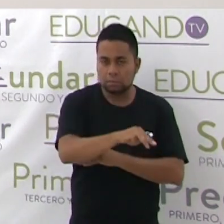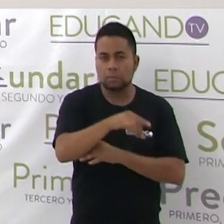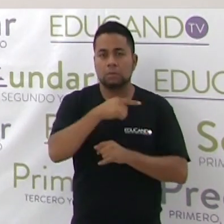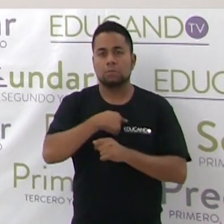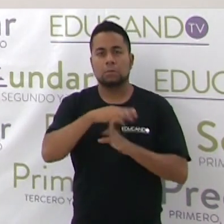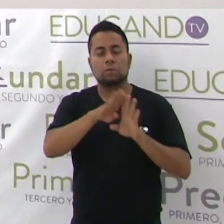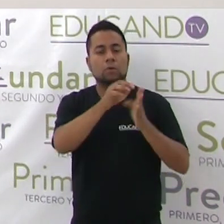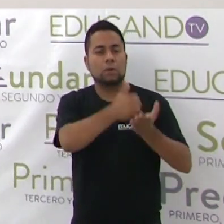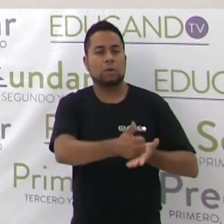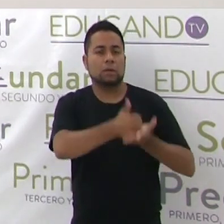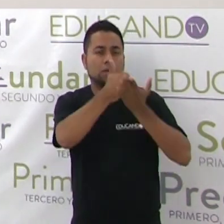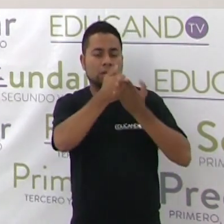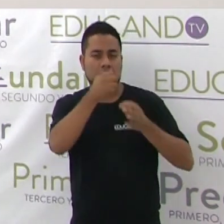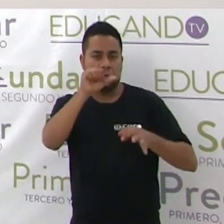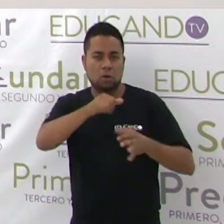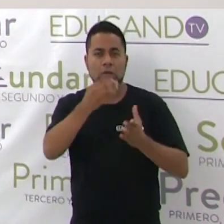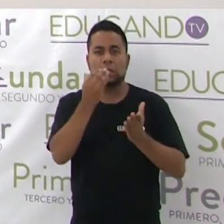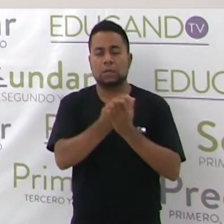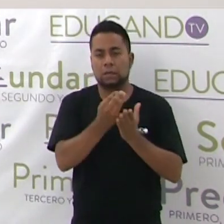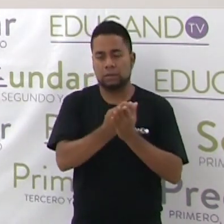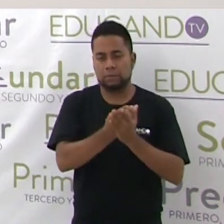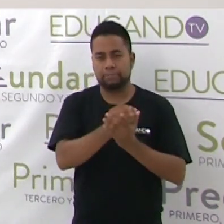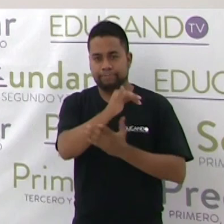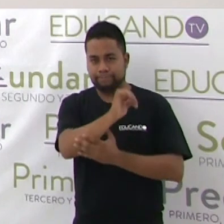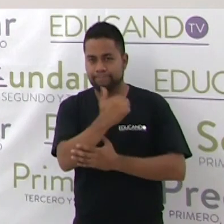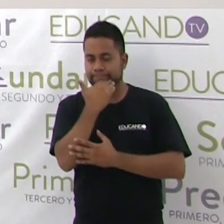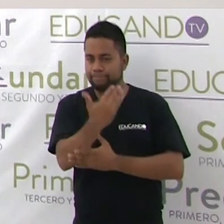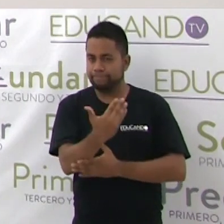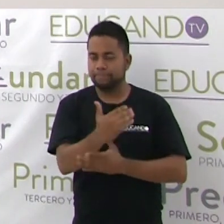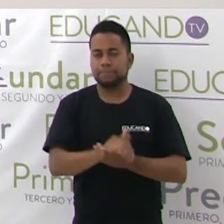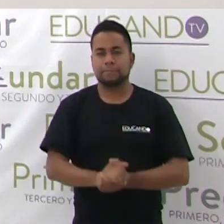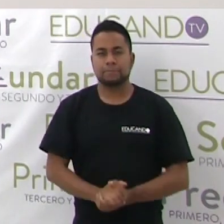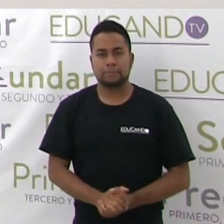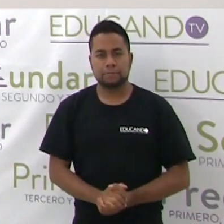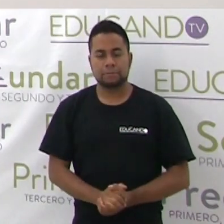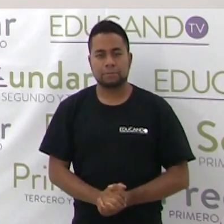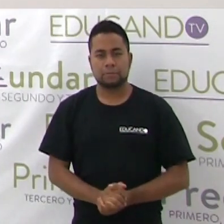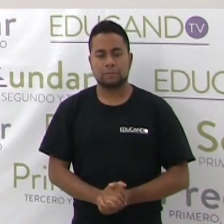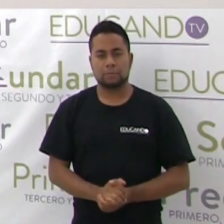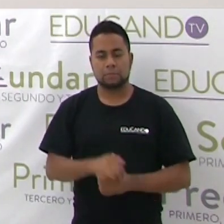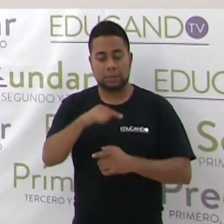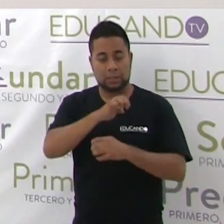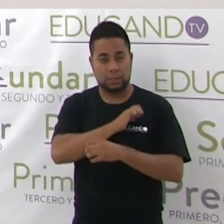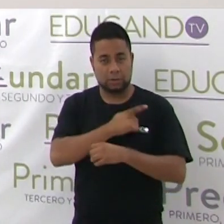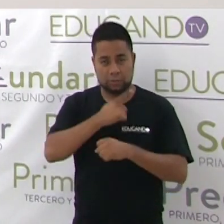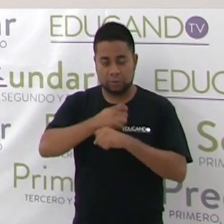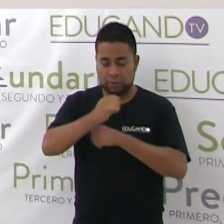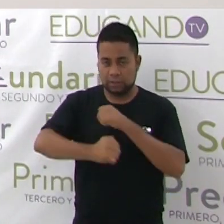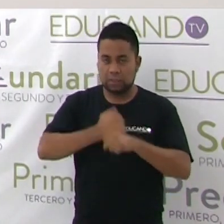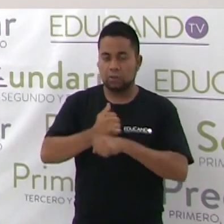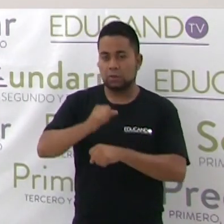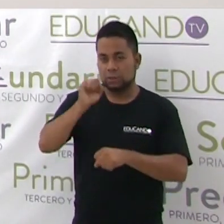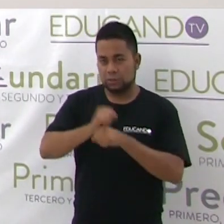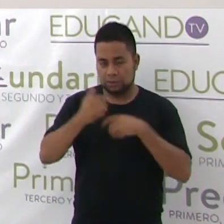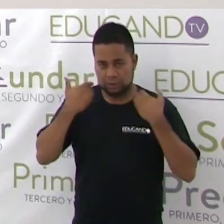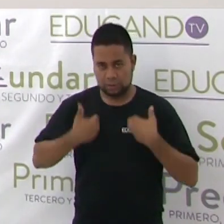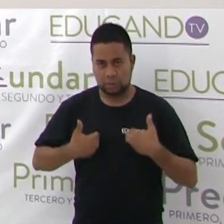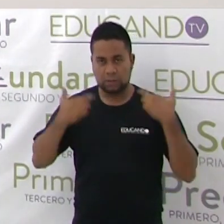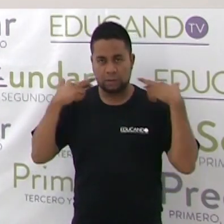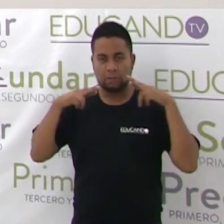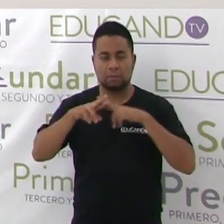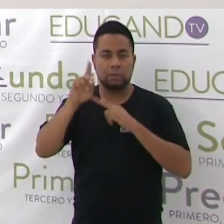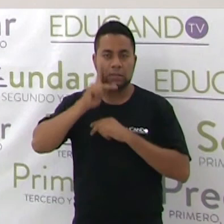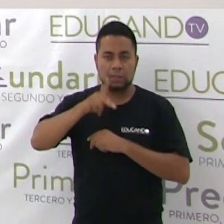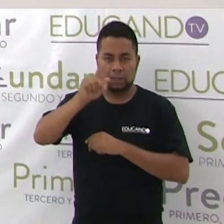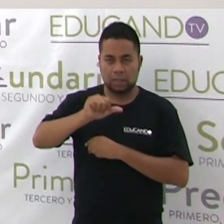nos estuvo apoyando en esta clase, ¿sí? Y pues estamos en español, primer grado de secundaria. Soy la maestra